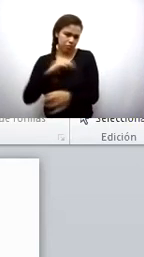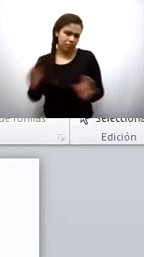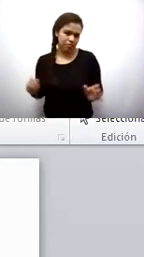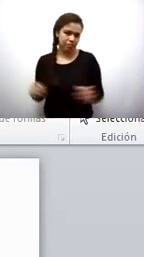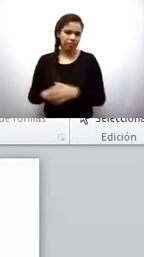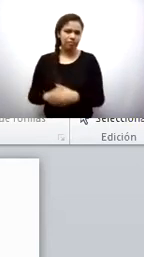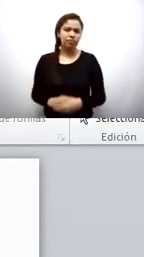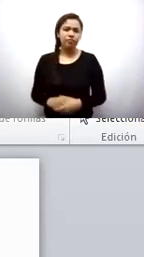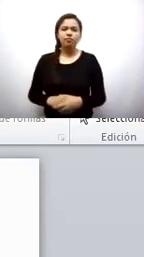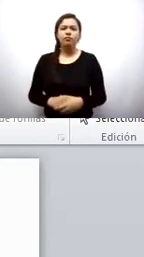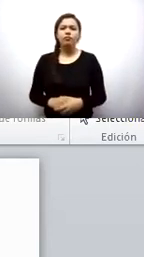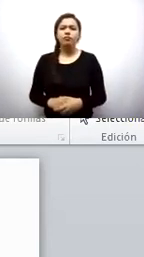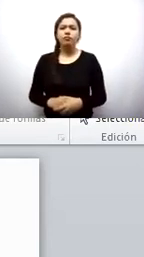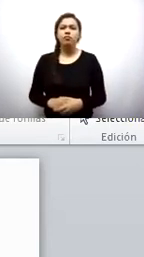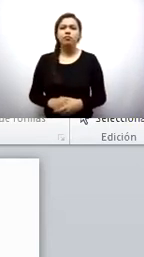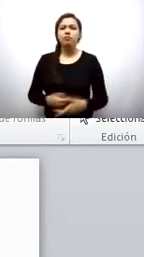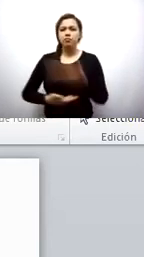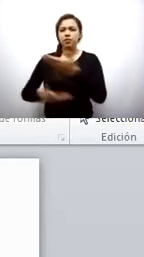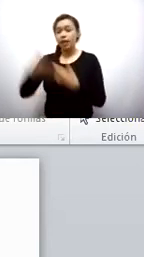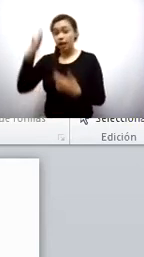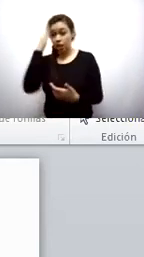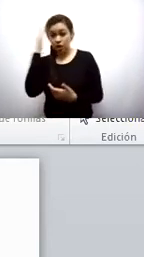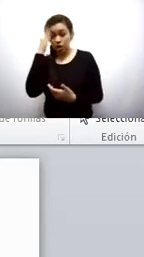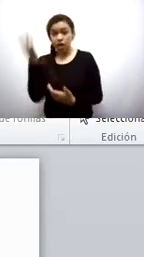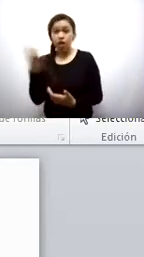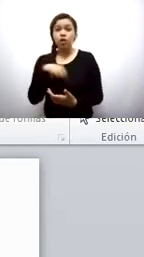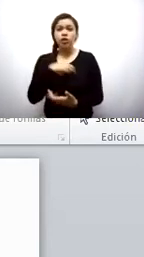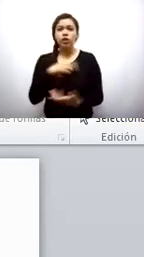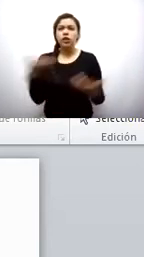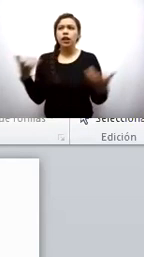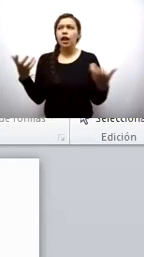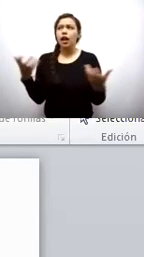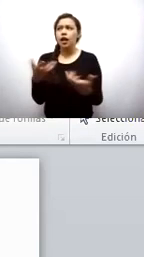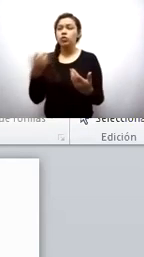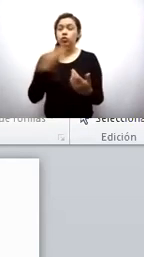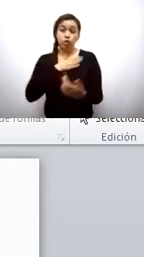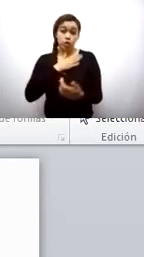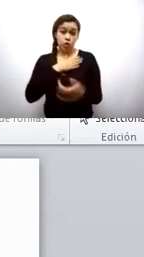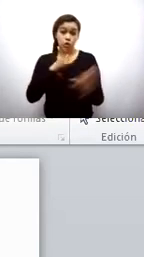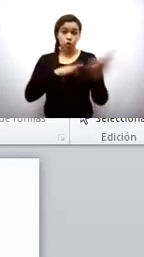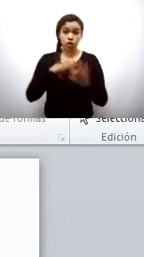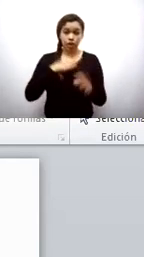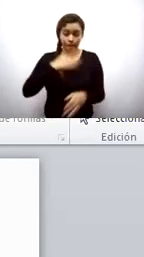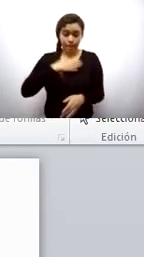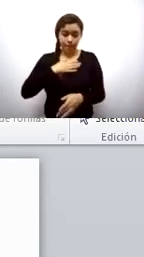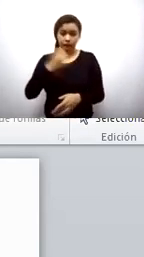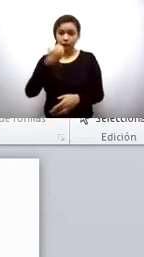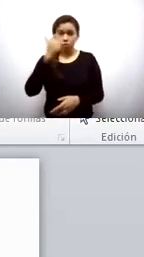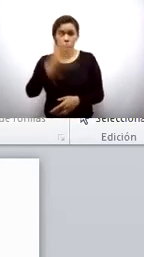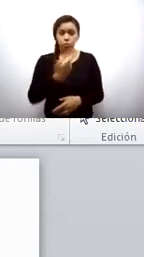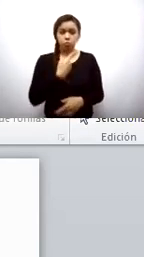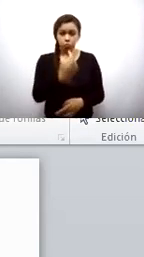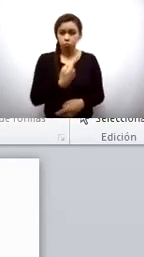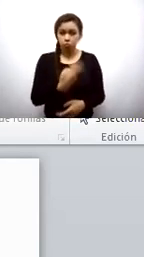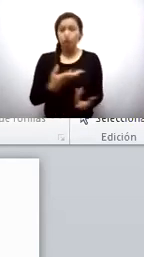Pues, ¿qué más te puedo compartir de la tutoría? Mucho de lo que estamos, o bueno, de lo que estoy trabajando yo de manera personal con los alumnos, sí tiene que